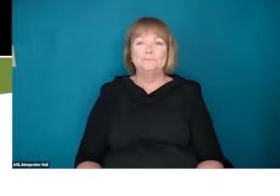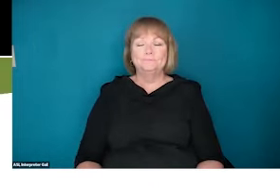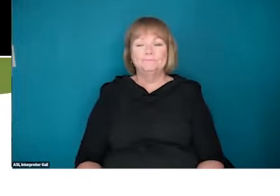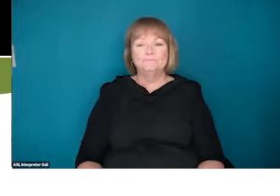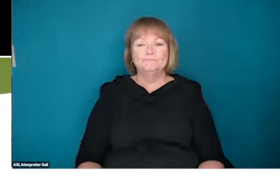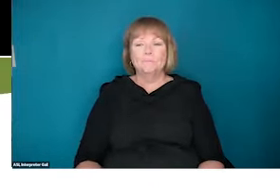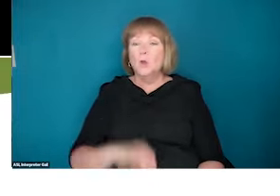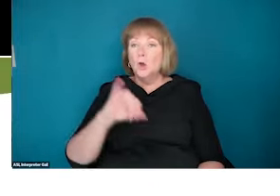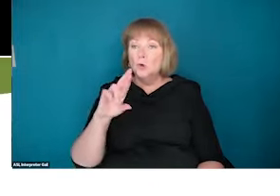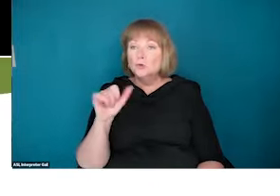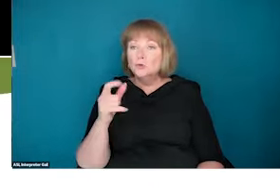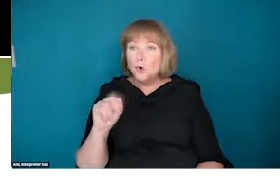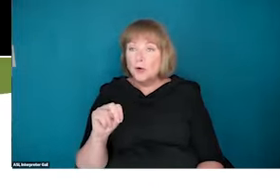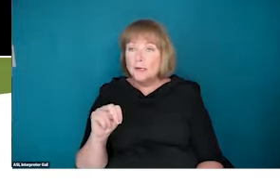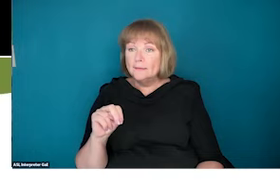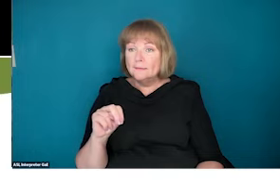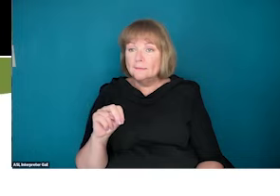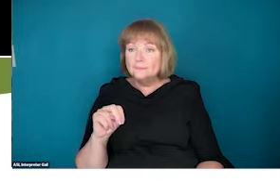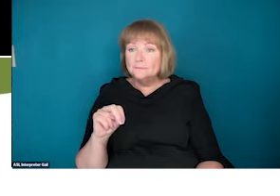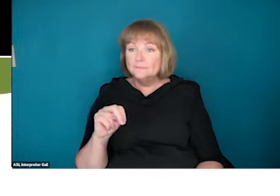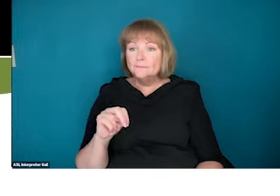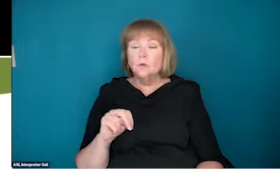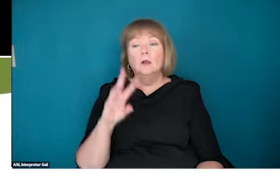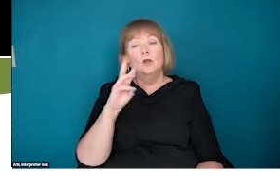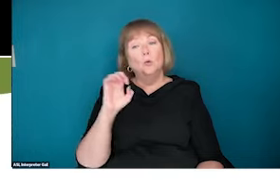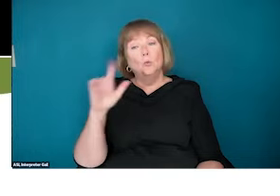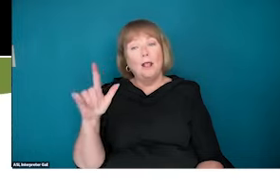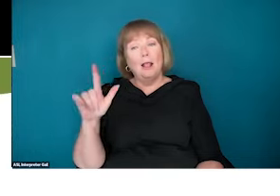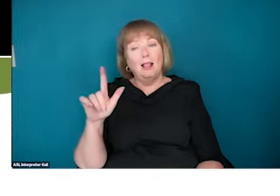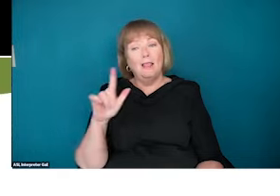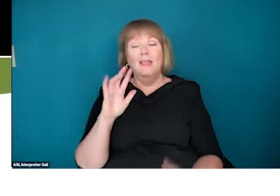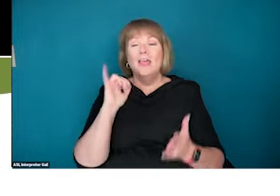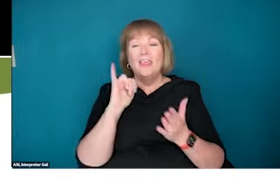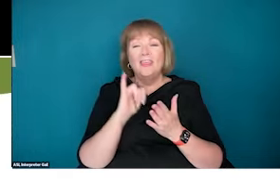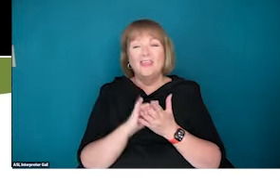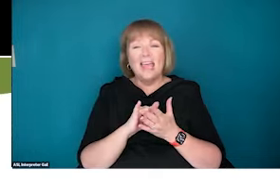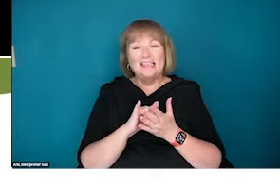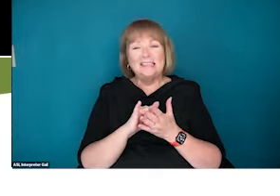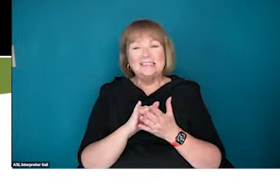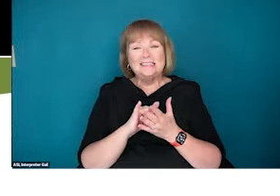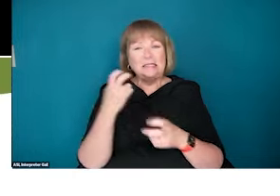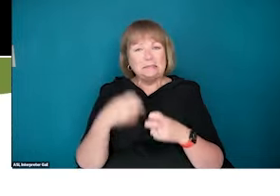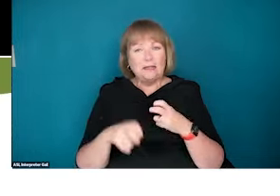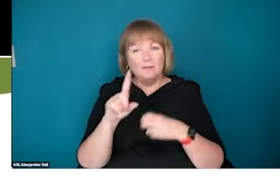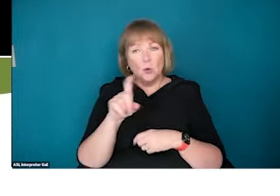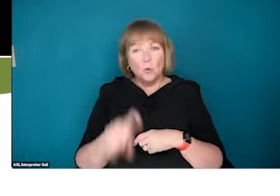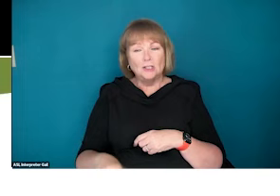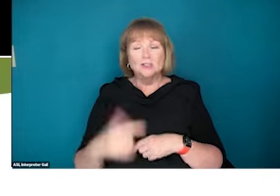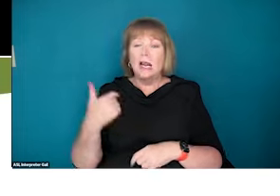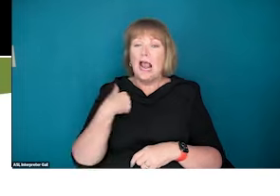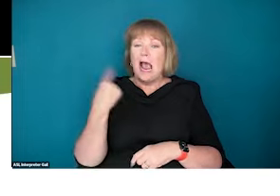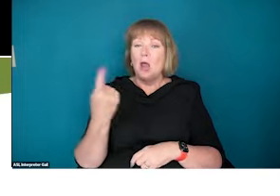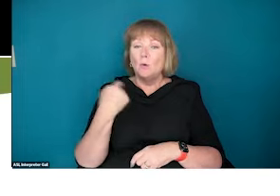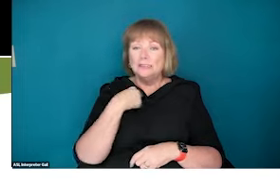hablo con las personas con respecto a cómo tomar decisiones apoyadas contigo a estos seminarios, es decir, de estas personas con discapacidades o